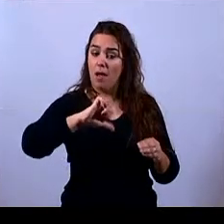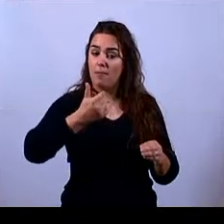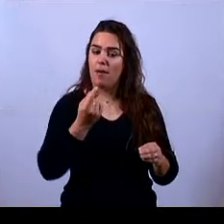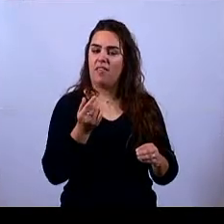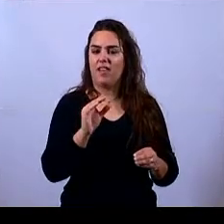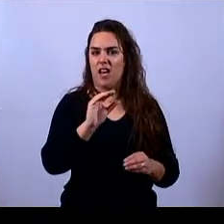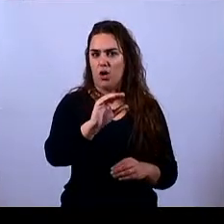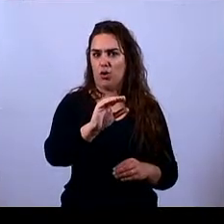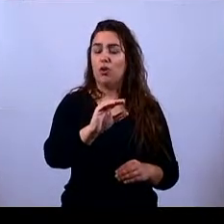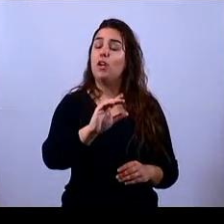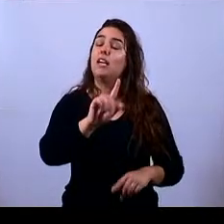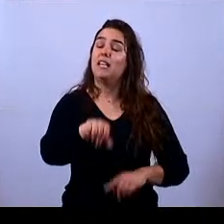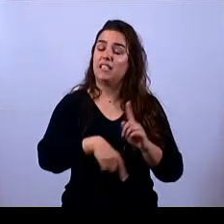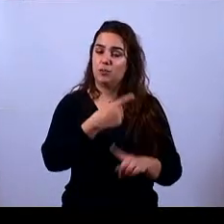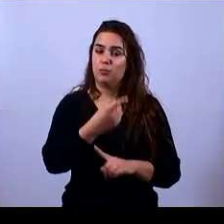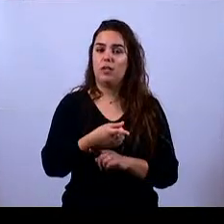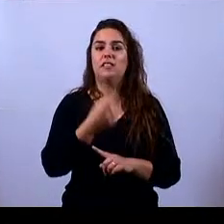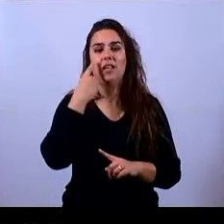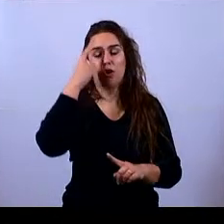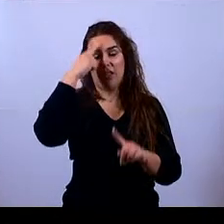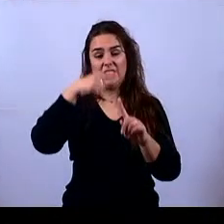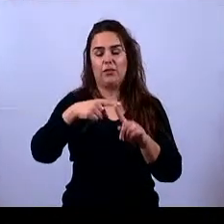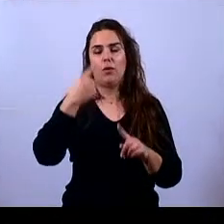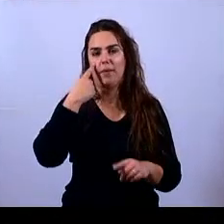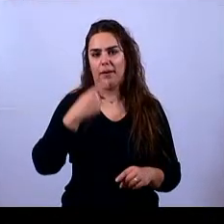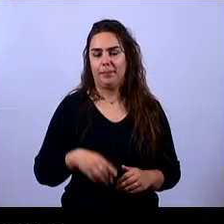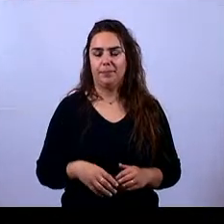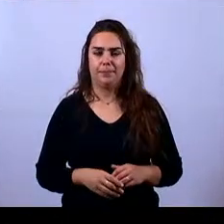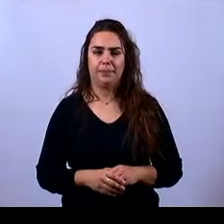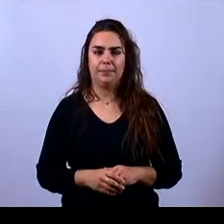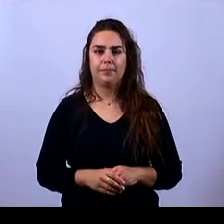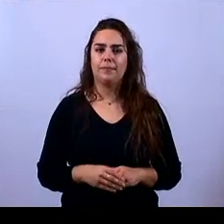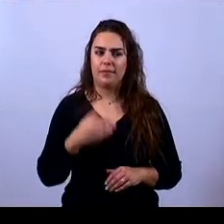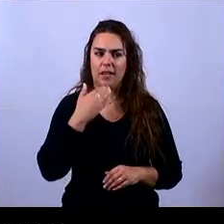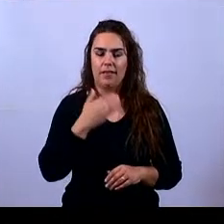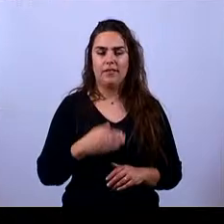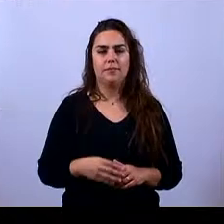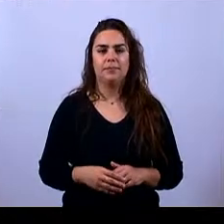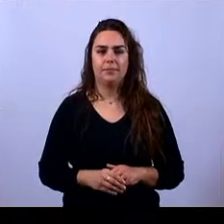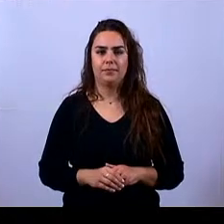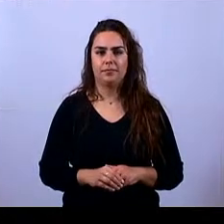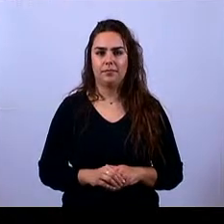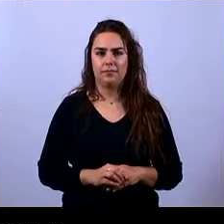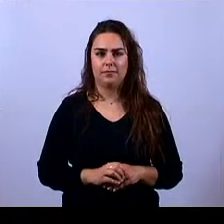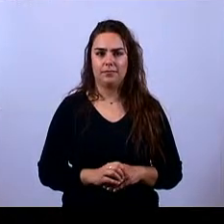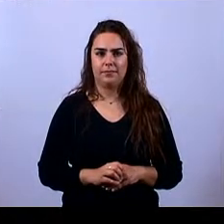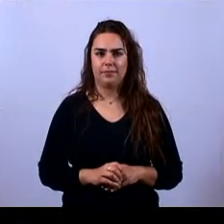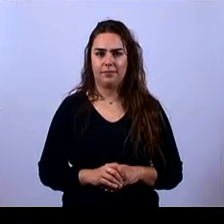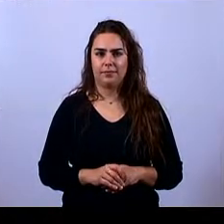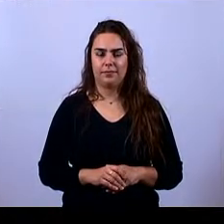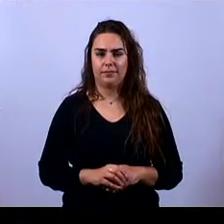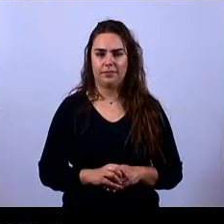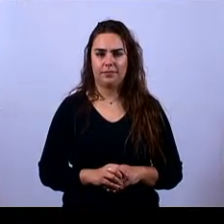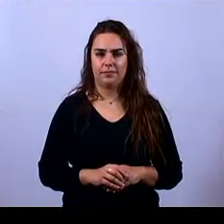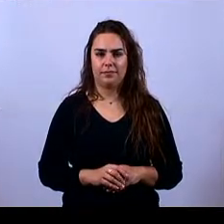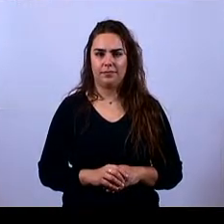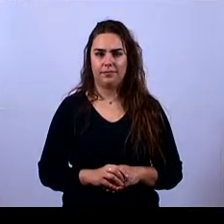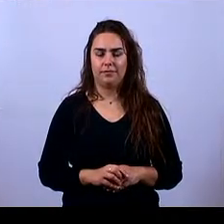cantidad y el destino de esa cantidad. Gracias.